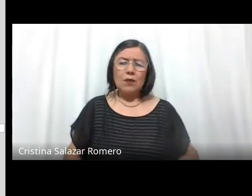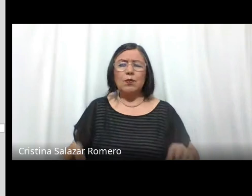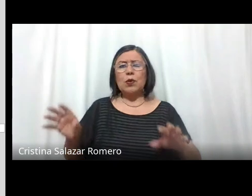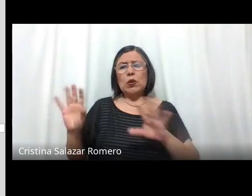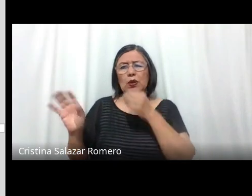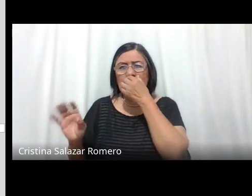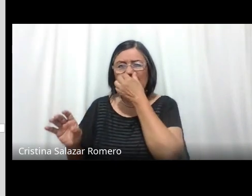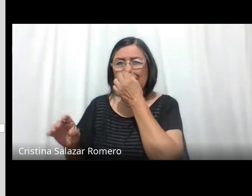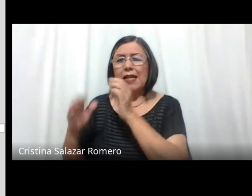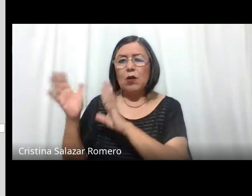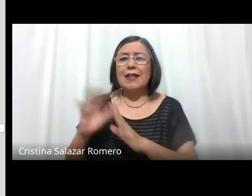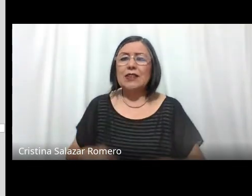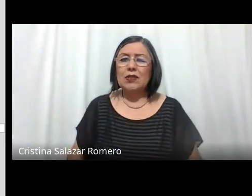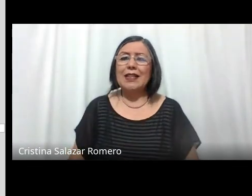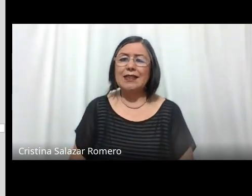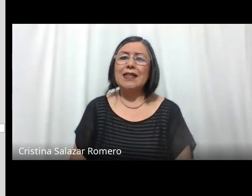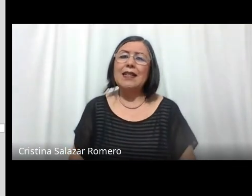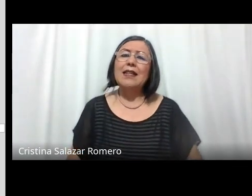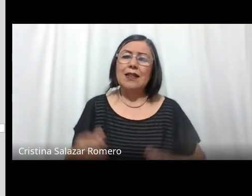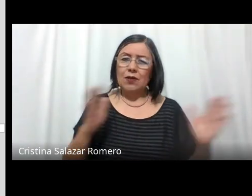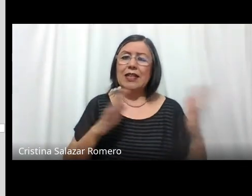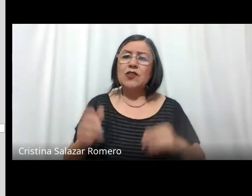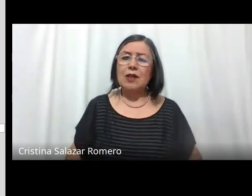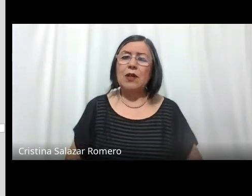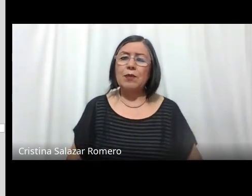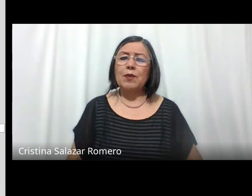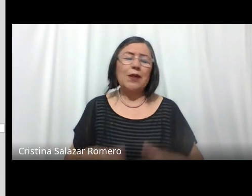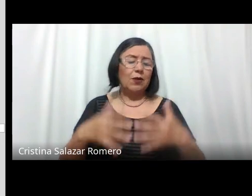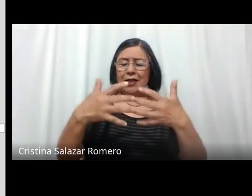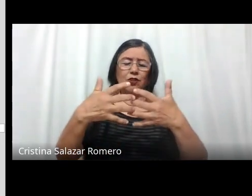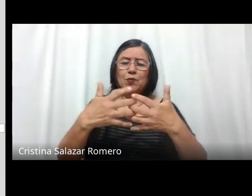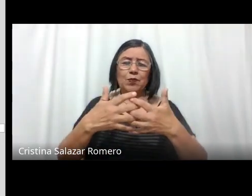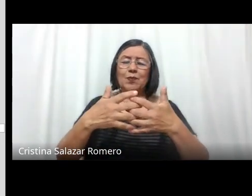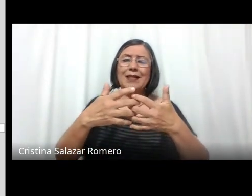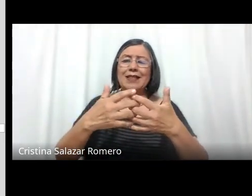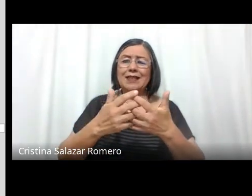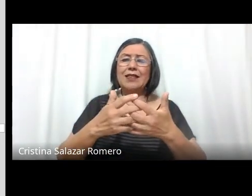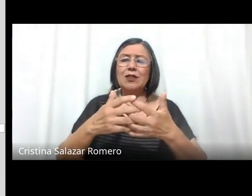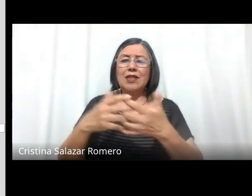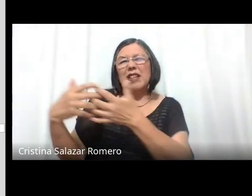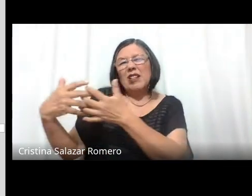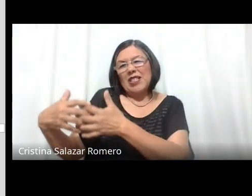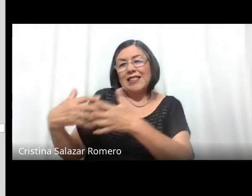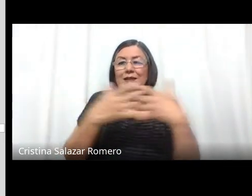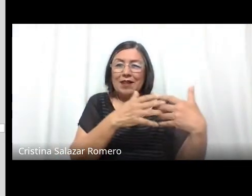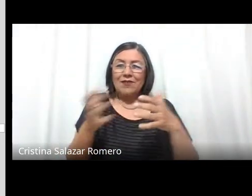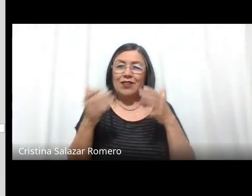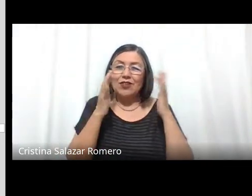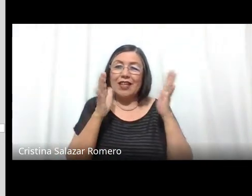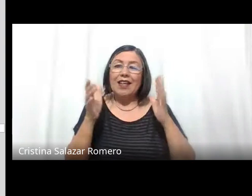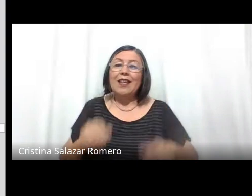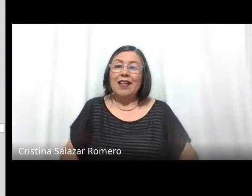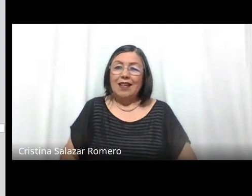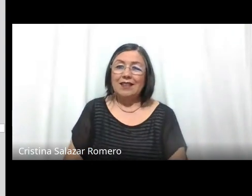también un punto, la ubicación de la seña con relación a mi cuerpo. Pero las dos van aquí al centro. Nada más lo dice así para